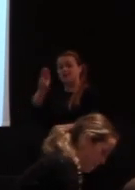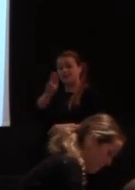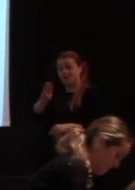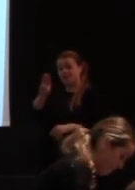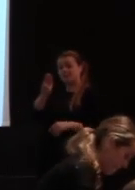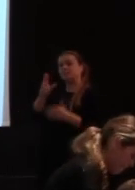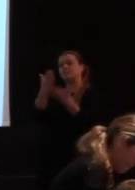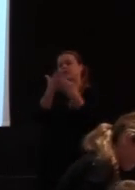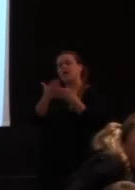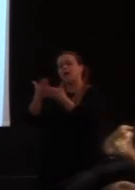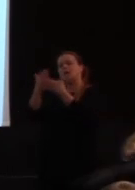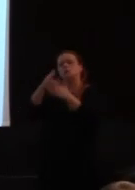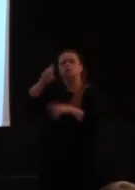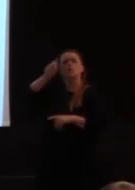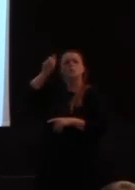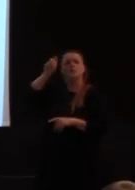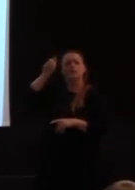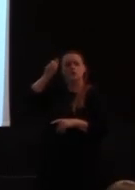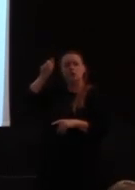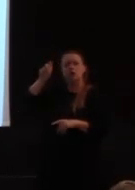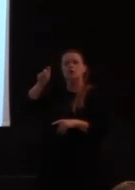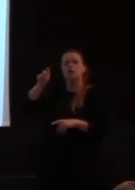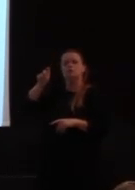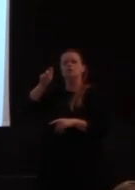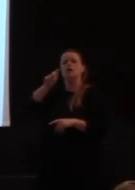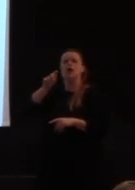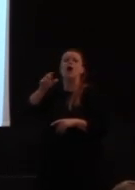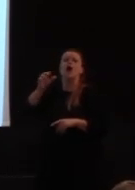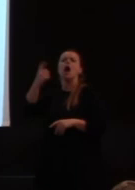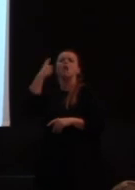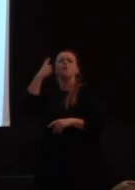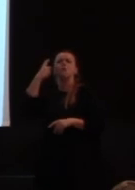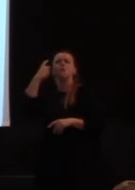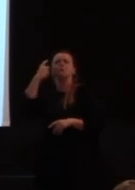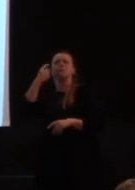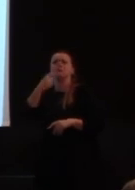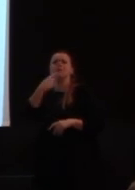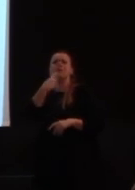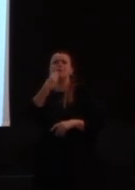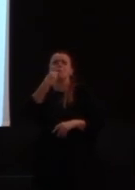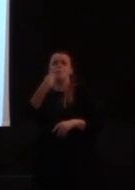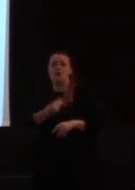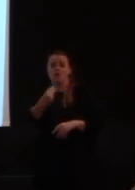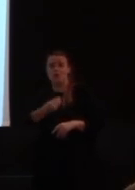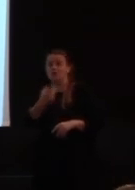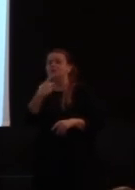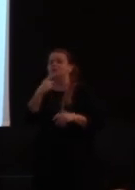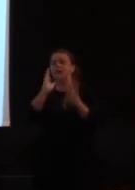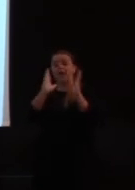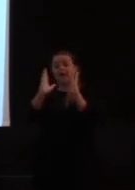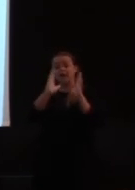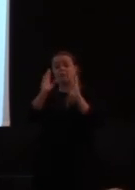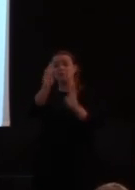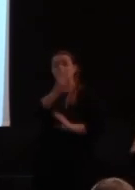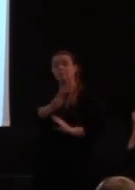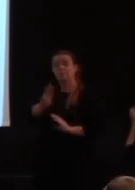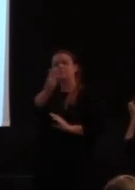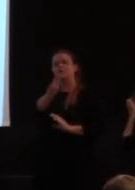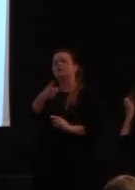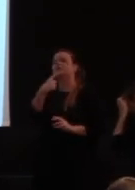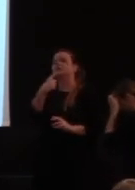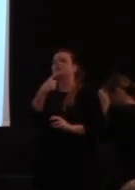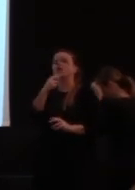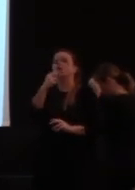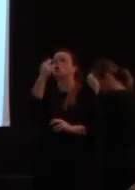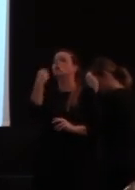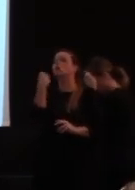sobre cómo son estos docentes que los alumnos valoran, diríamos que en general en primaria establece un gran